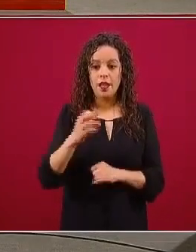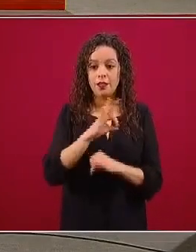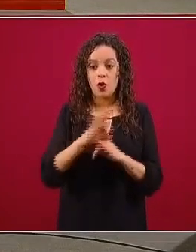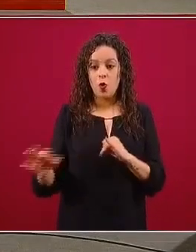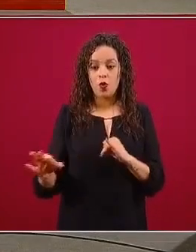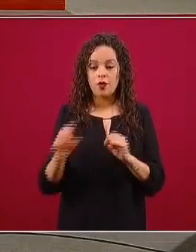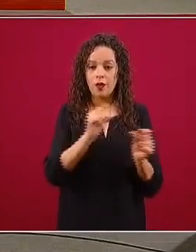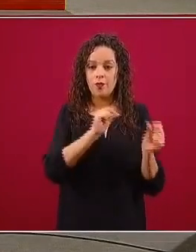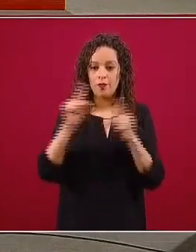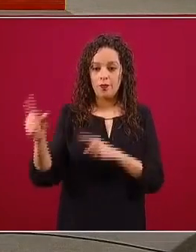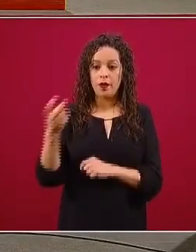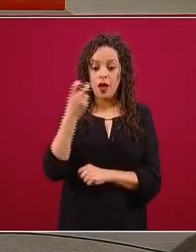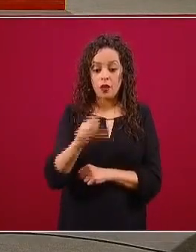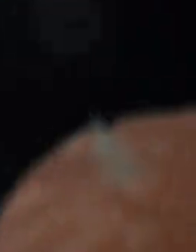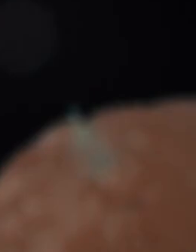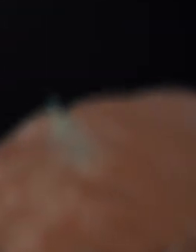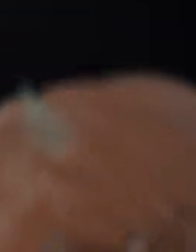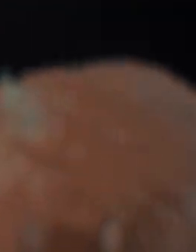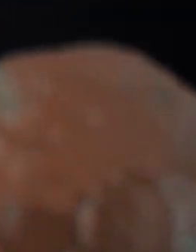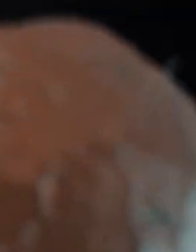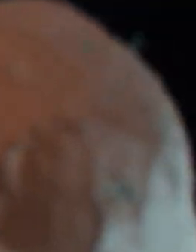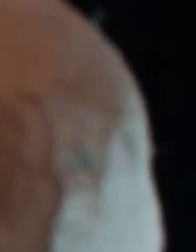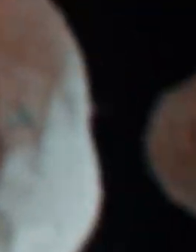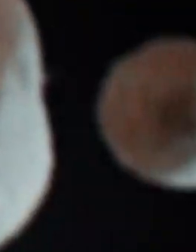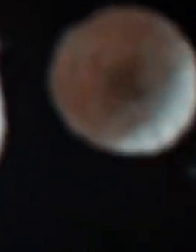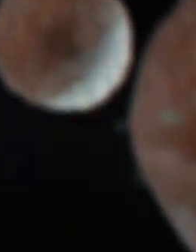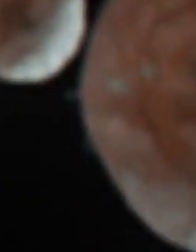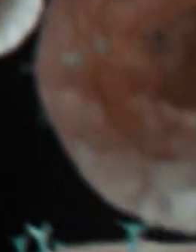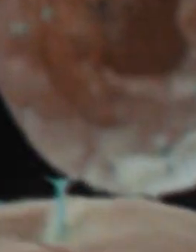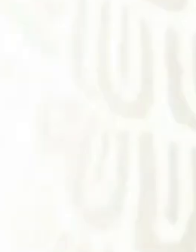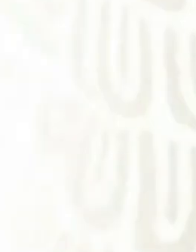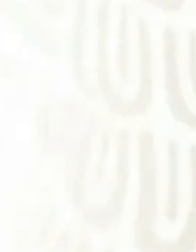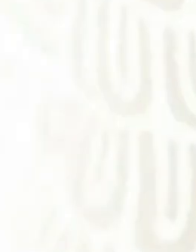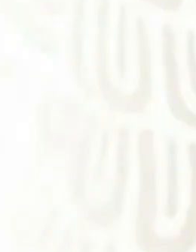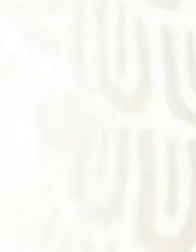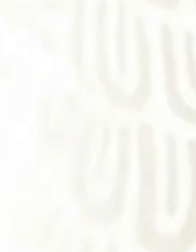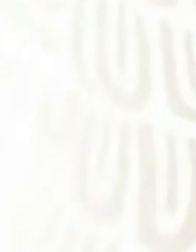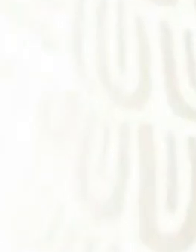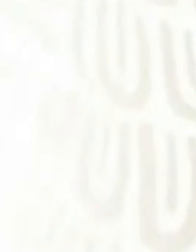actualización para el día de hoy. Quédate en casa.